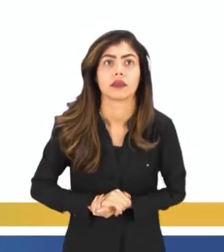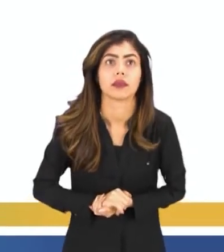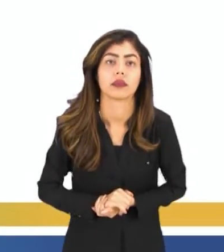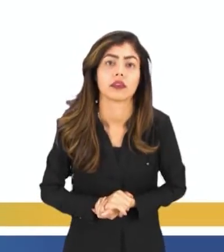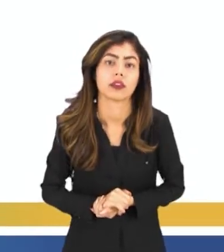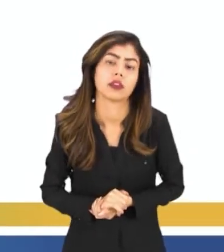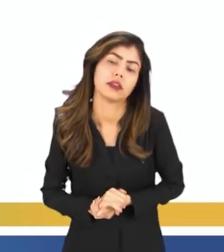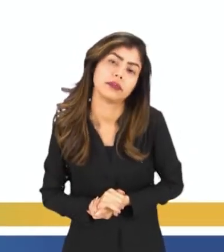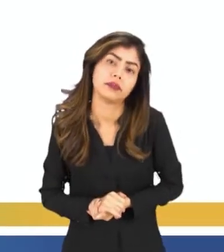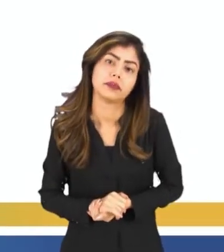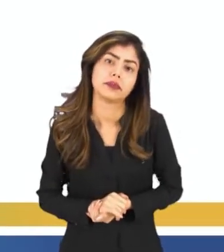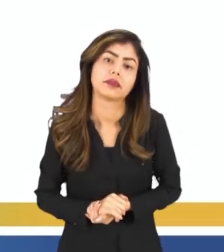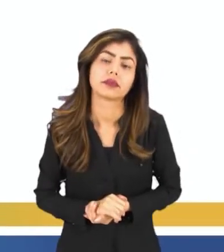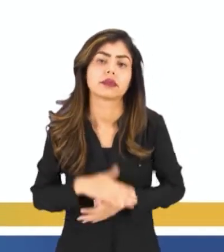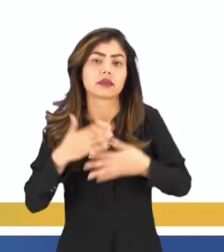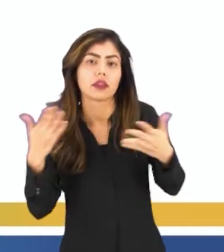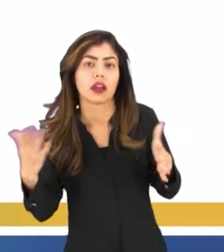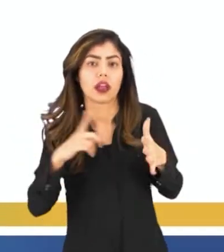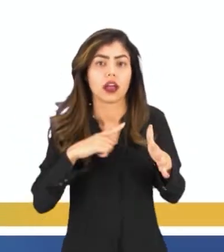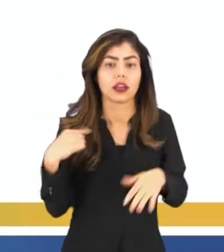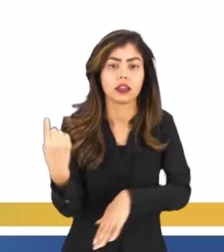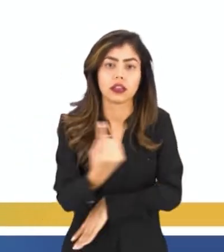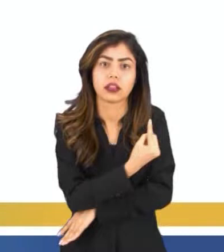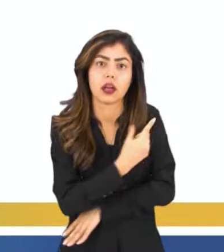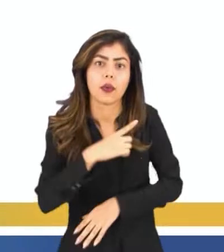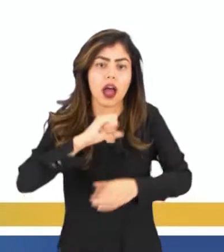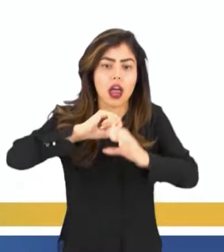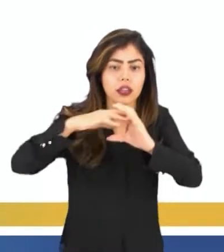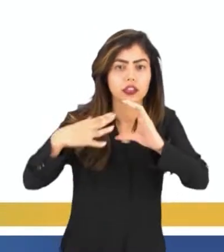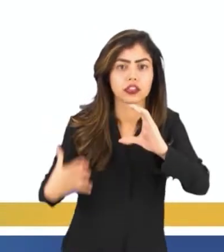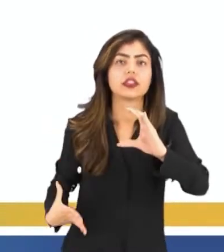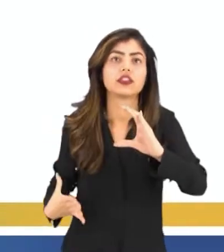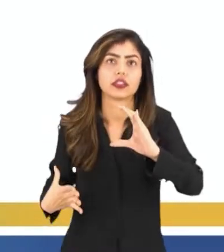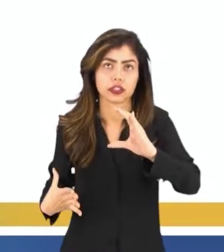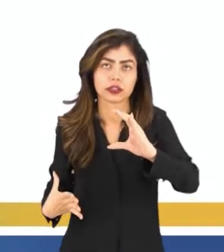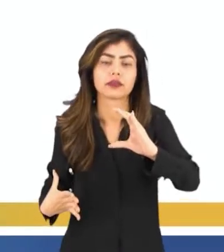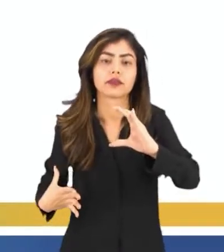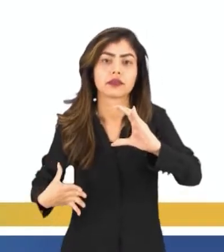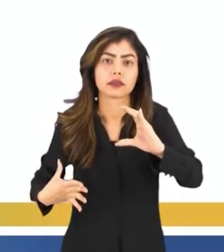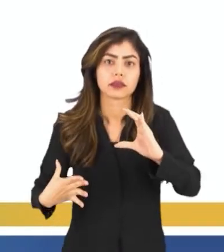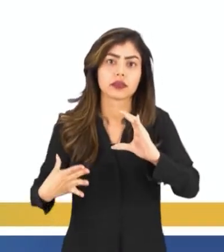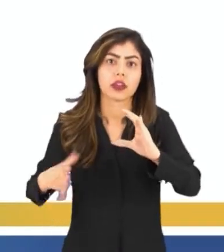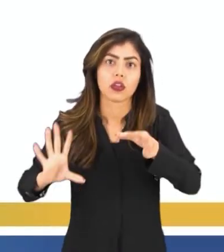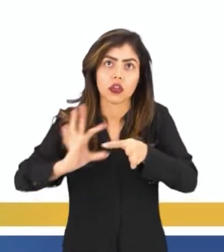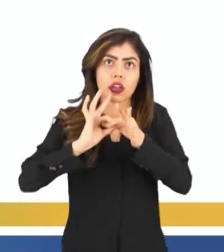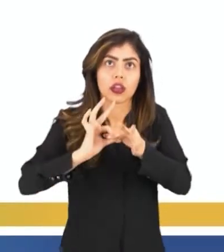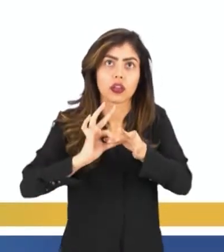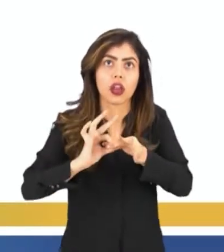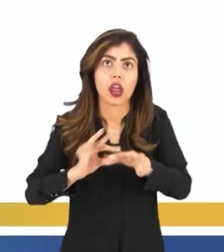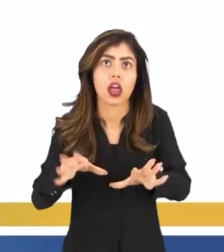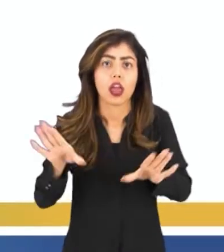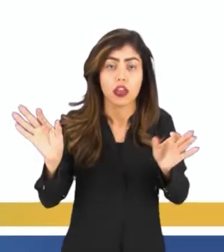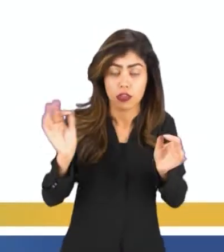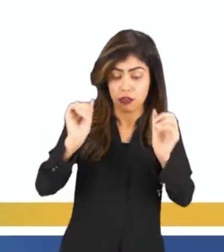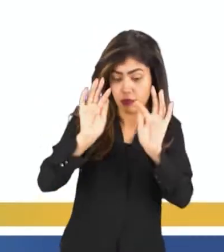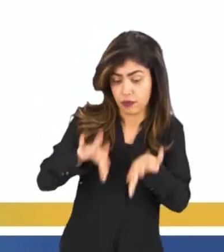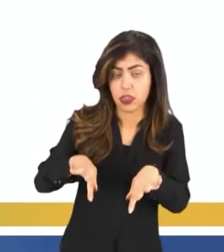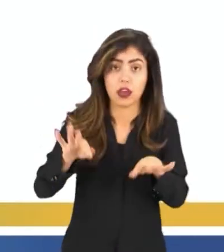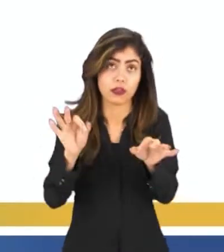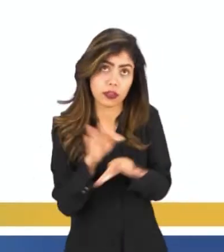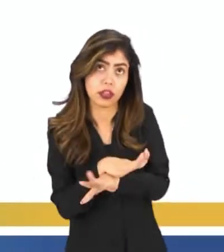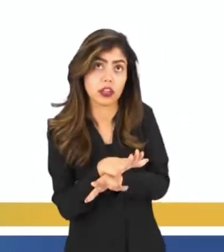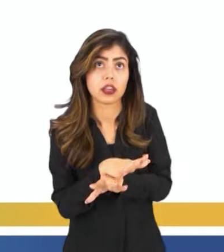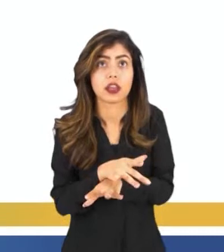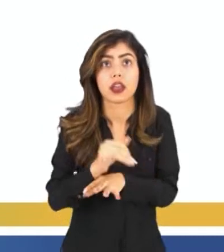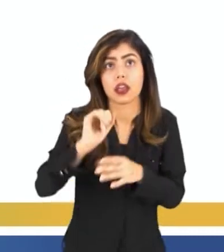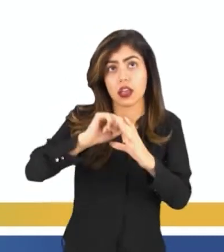vamos ver portugués y todos tenemos aquí las características de los conectores de conclusión se